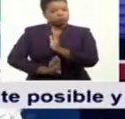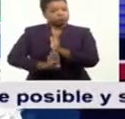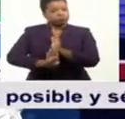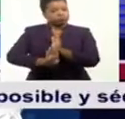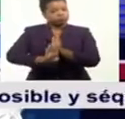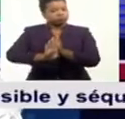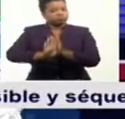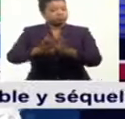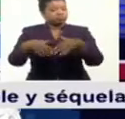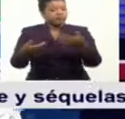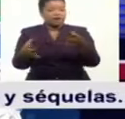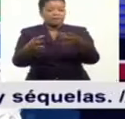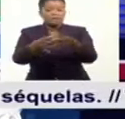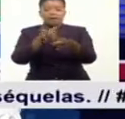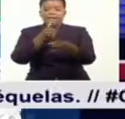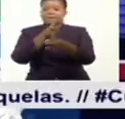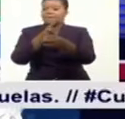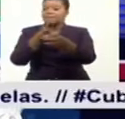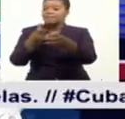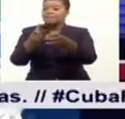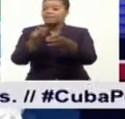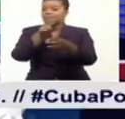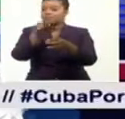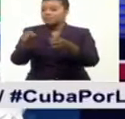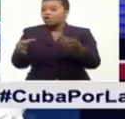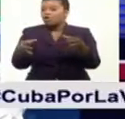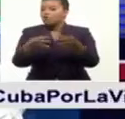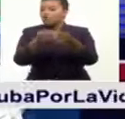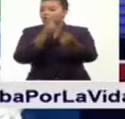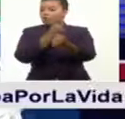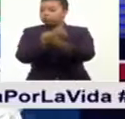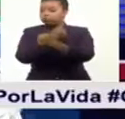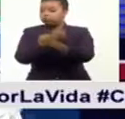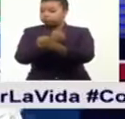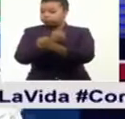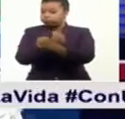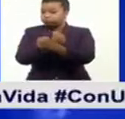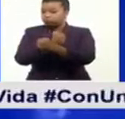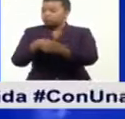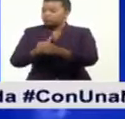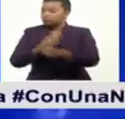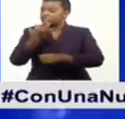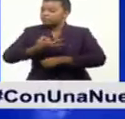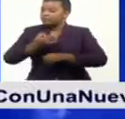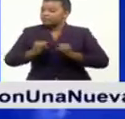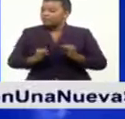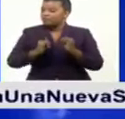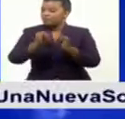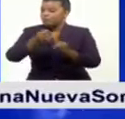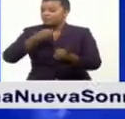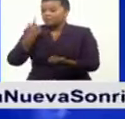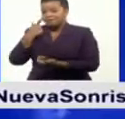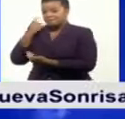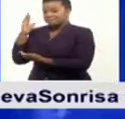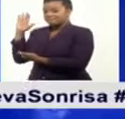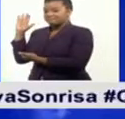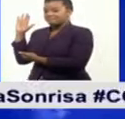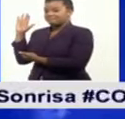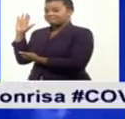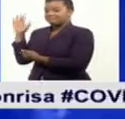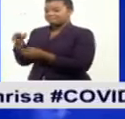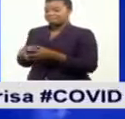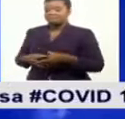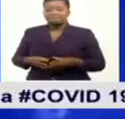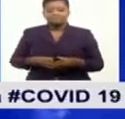sanitaria en grupos y territorios de riesgo, que siempre ponemos la actualización de hasta dónde estamos. Por un